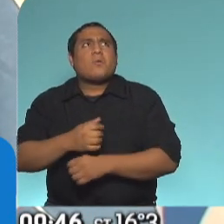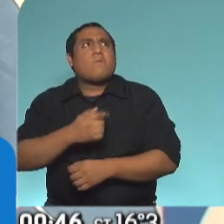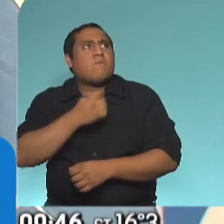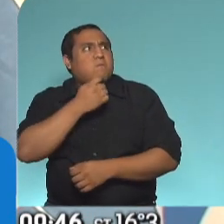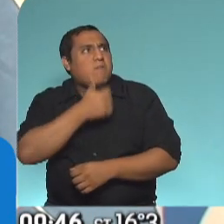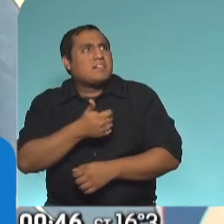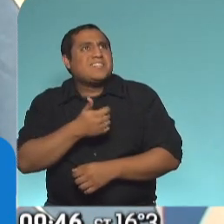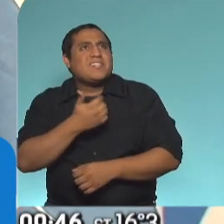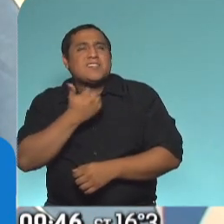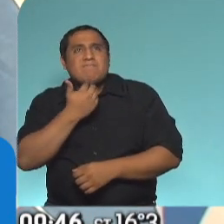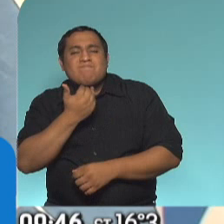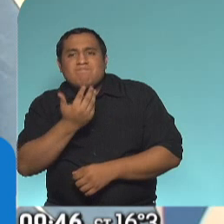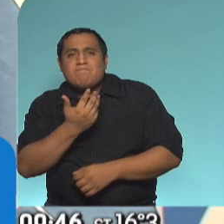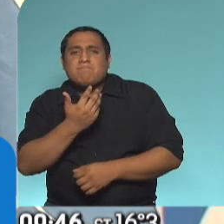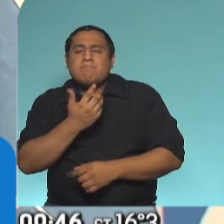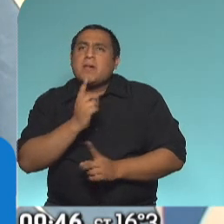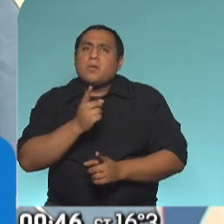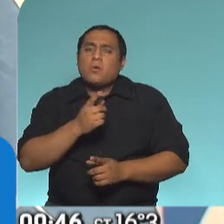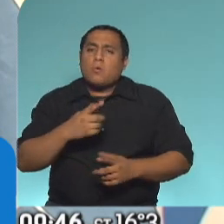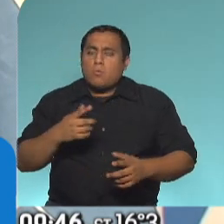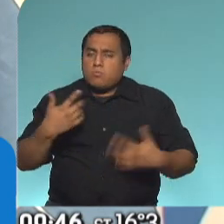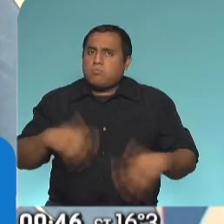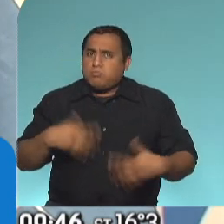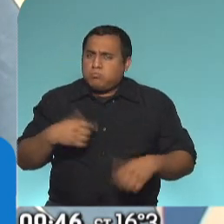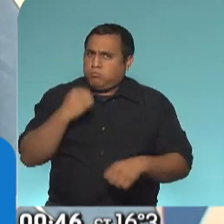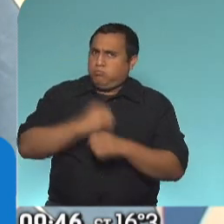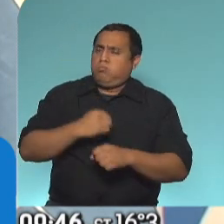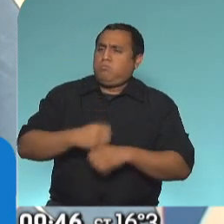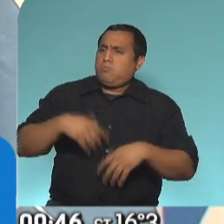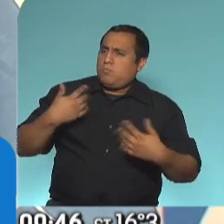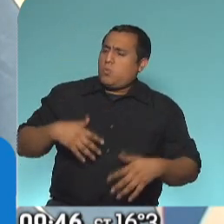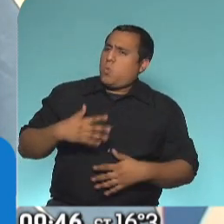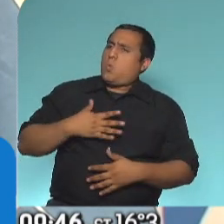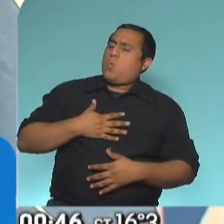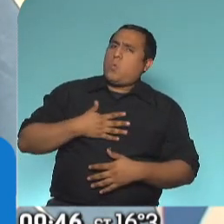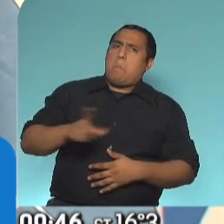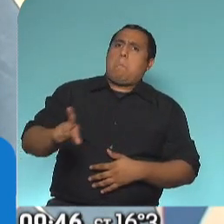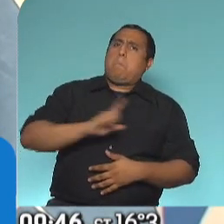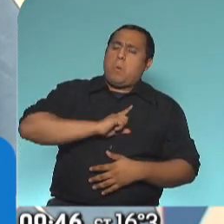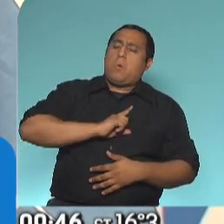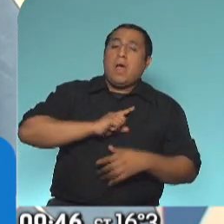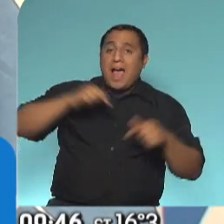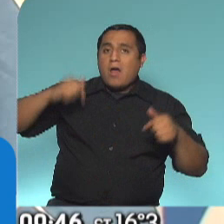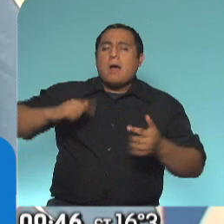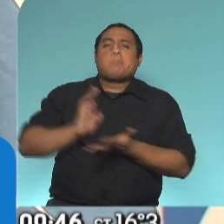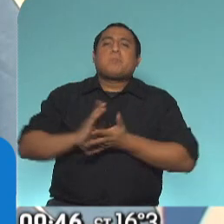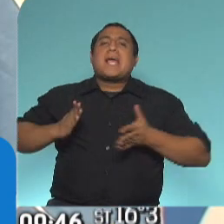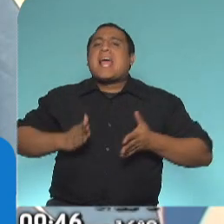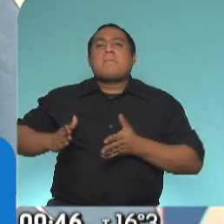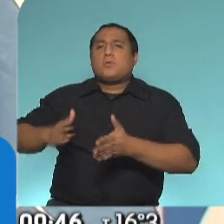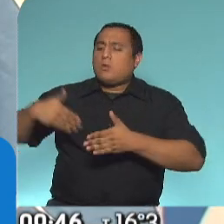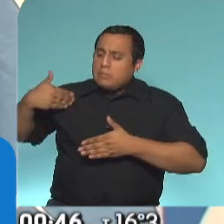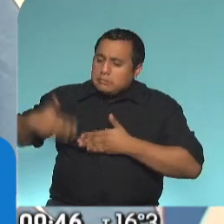pero anímicamente es muy fuerte. Entonces yo creo que es un camino que hemos transitado con